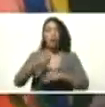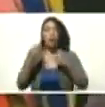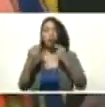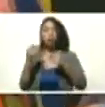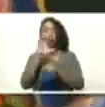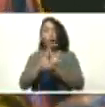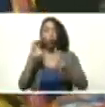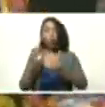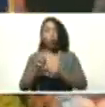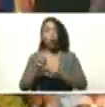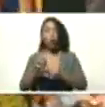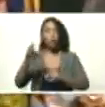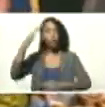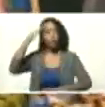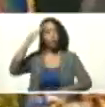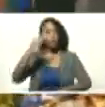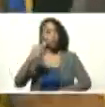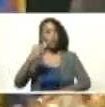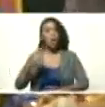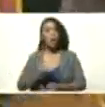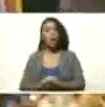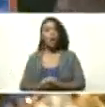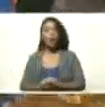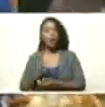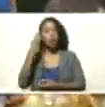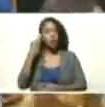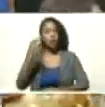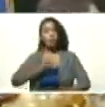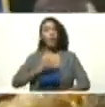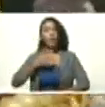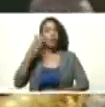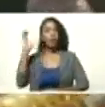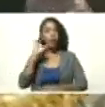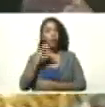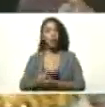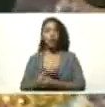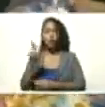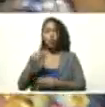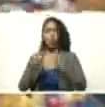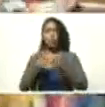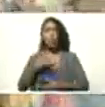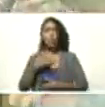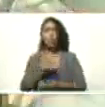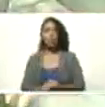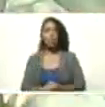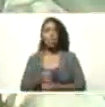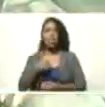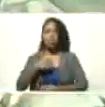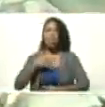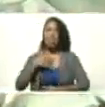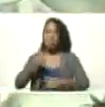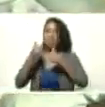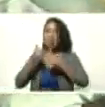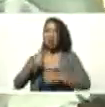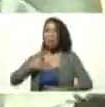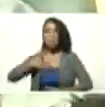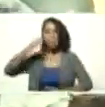cultura. Carmen Teresa, ¿cómo ves esta cosa tan hermosa? ¿Cómo te sientes? Me siento muy bien, mi comandante,